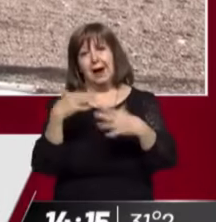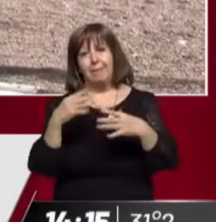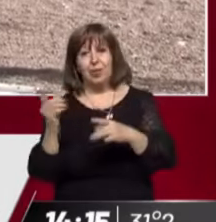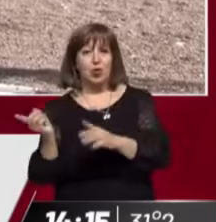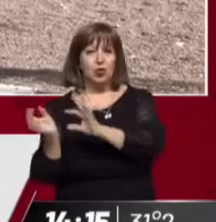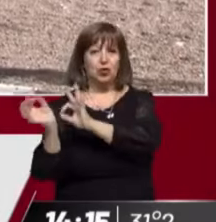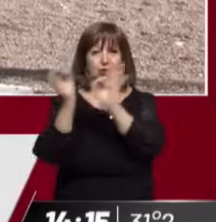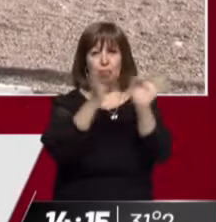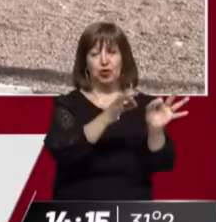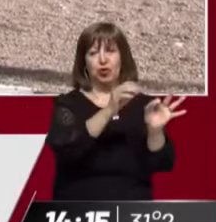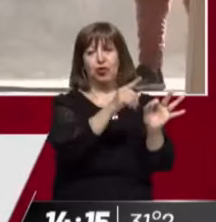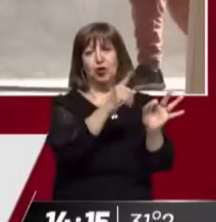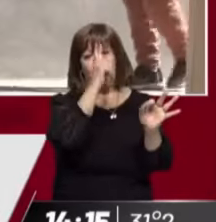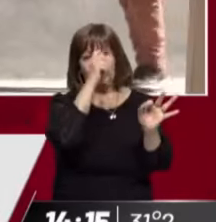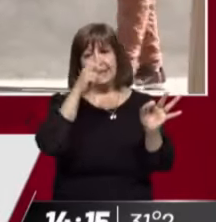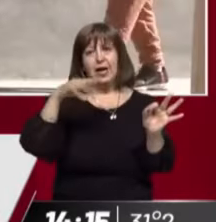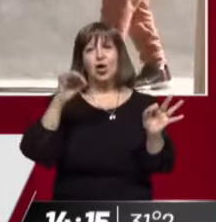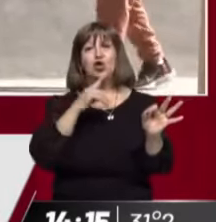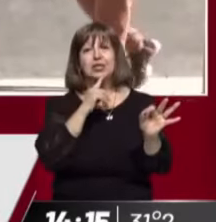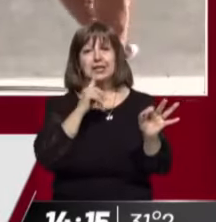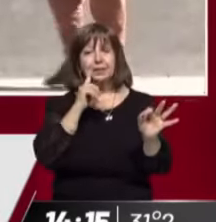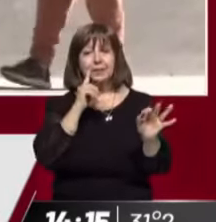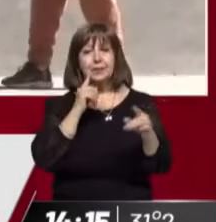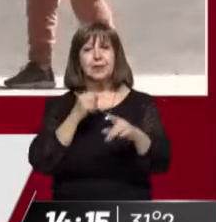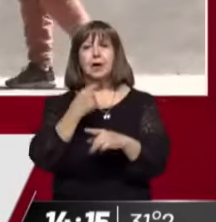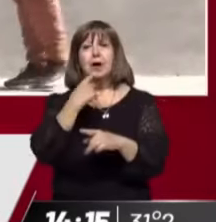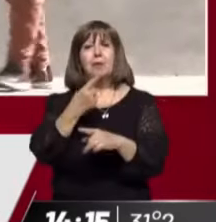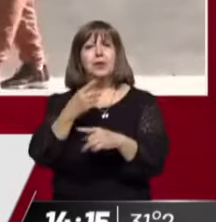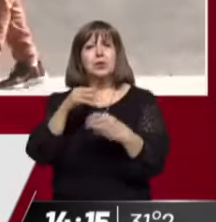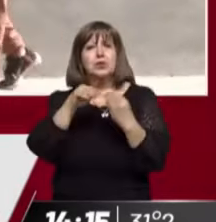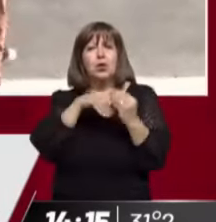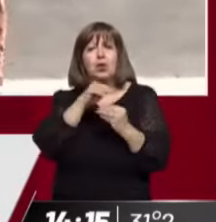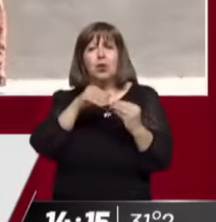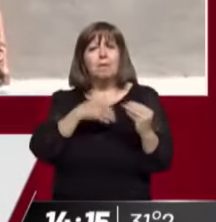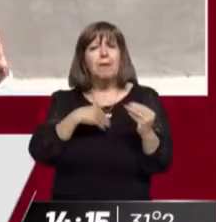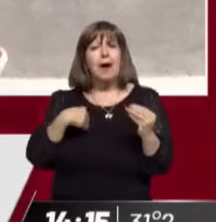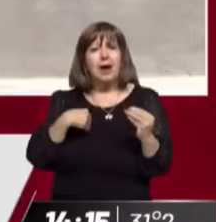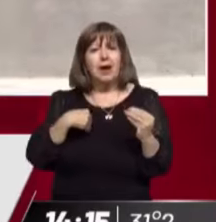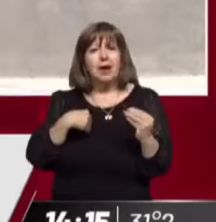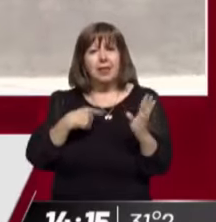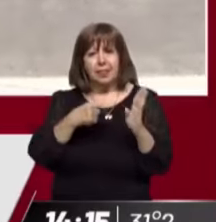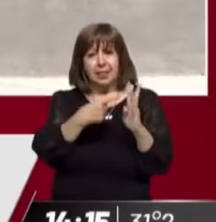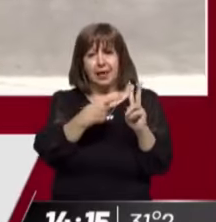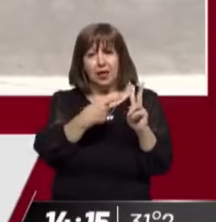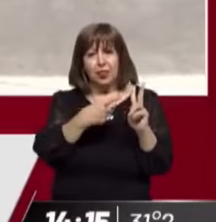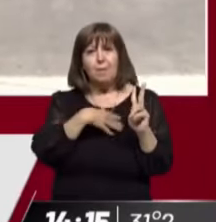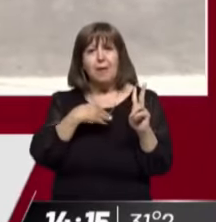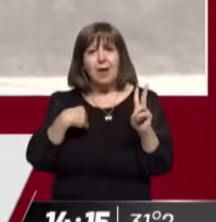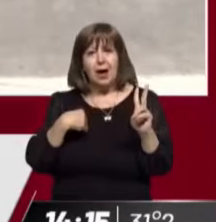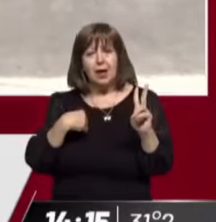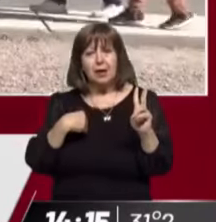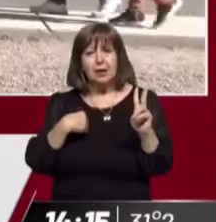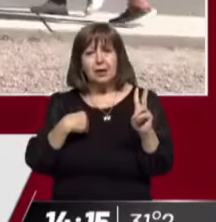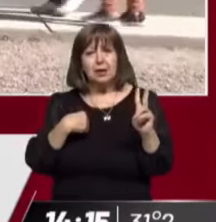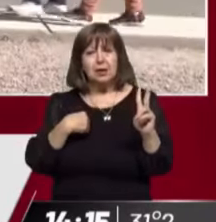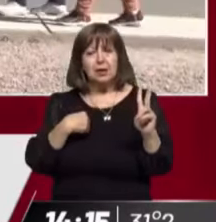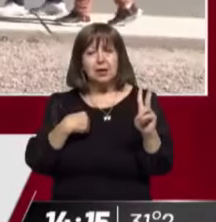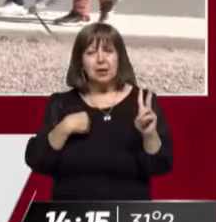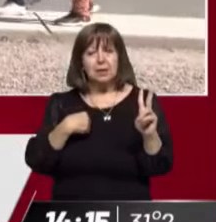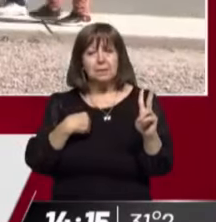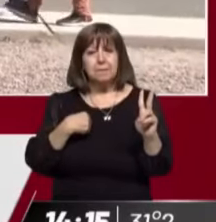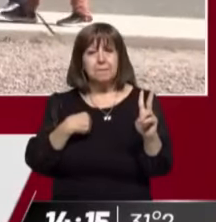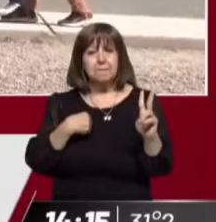complejidad. Bien. ¿Y la situación de la madre? Porque decían que estaban con el padre los chicos. En ese, aparentemente,